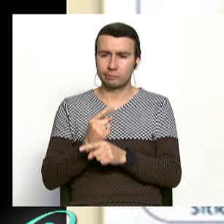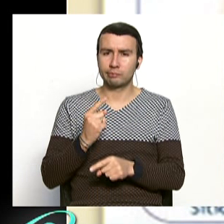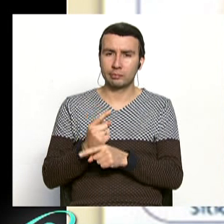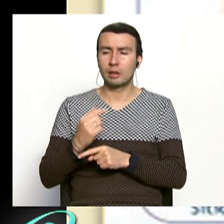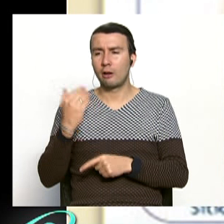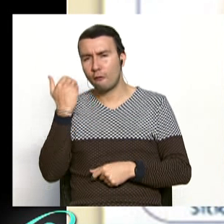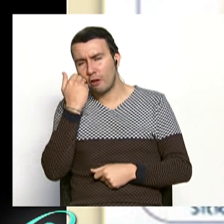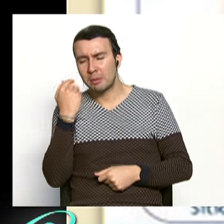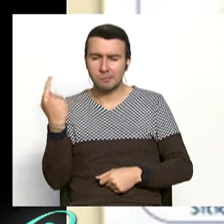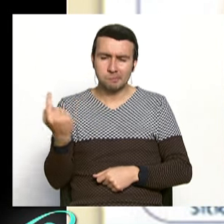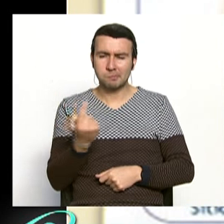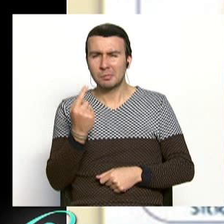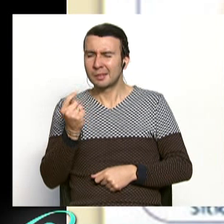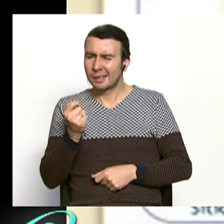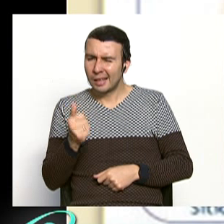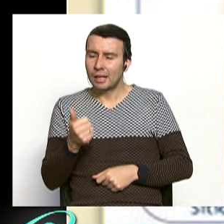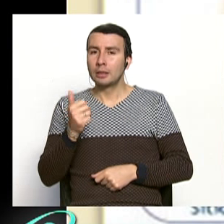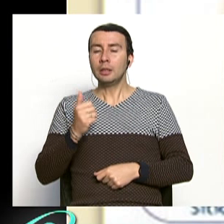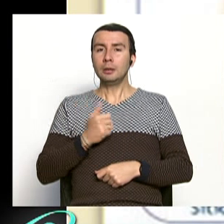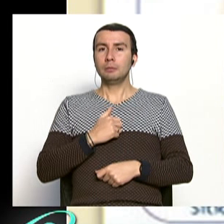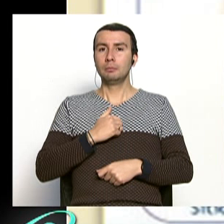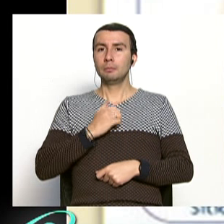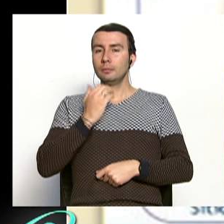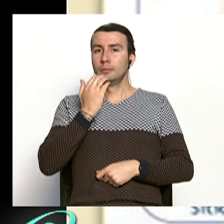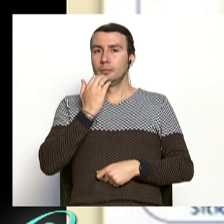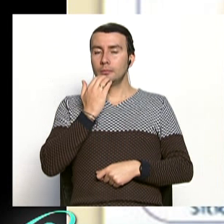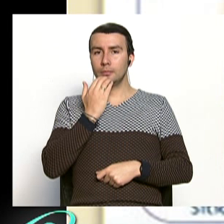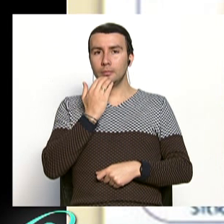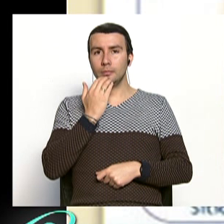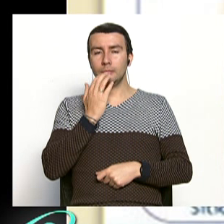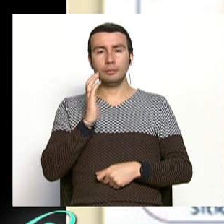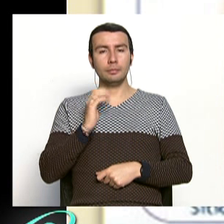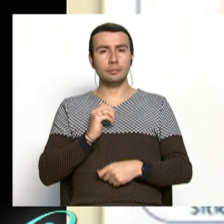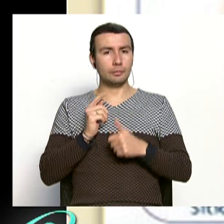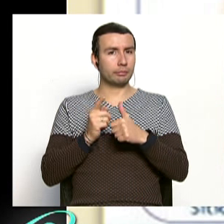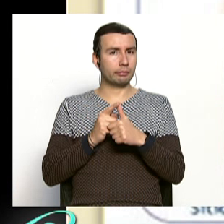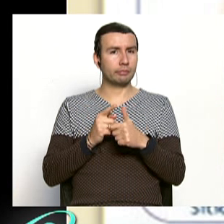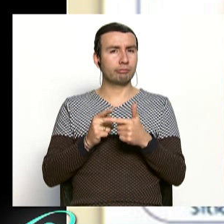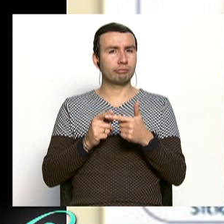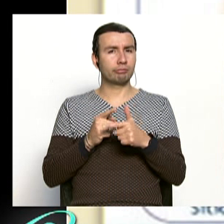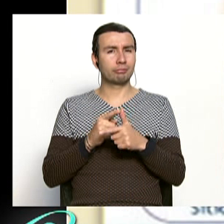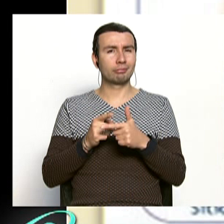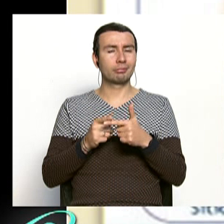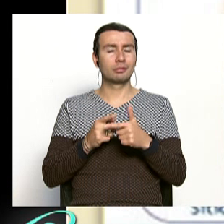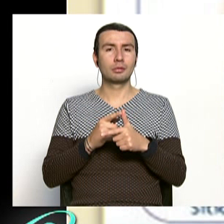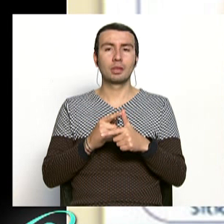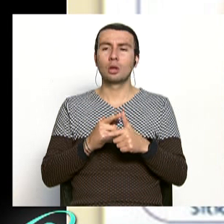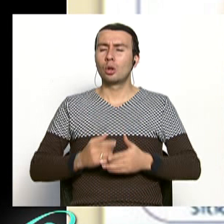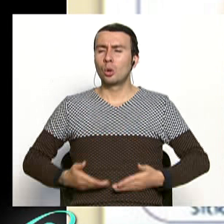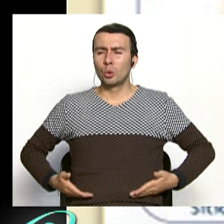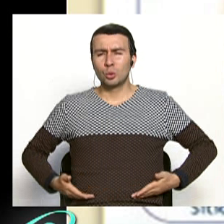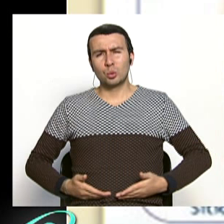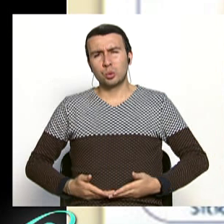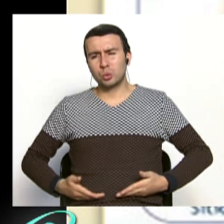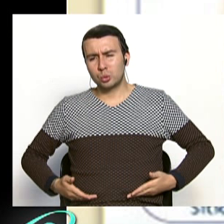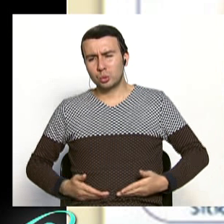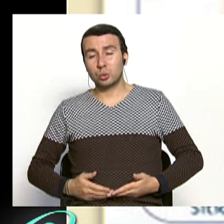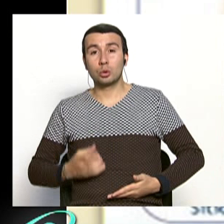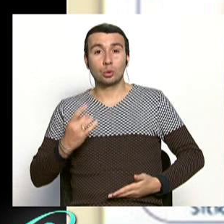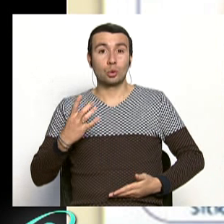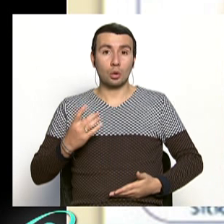la enfermedad entre ellas podremos hablar por ejemplo de la eh dolor pélvico asociado a la